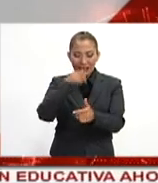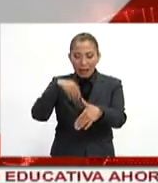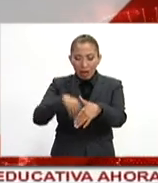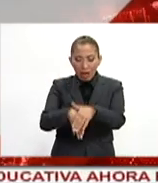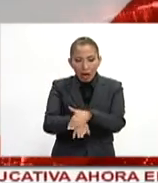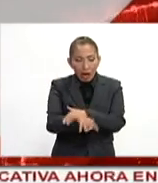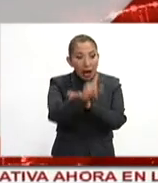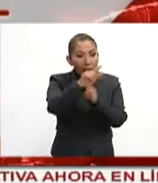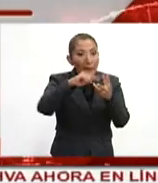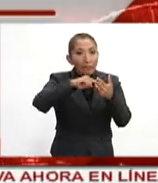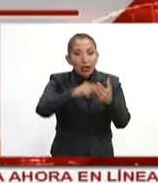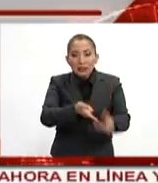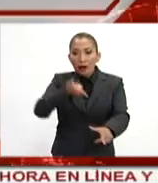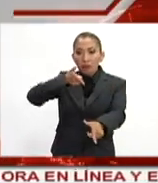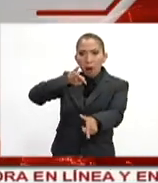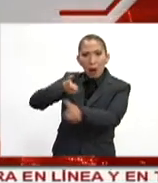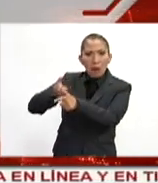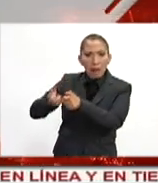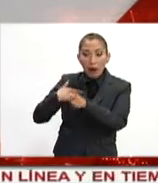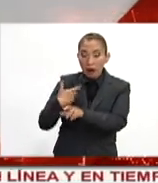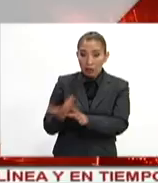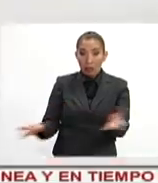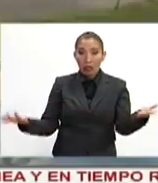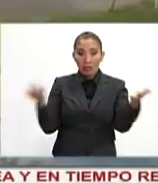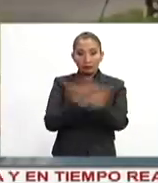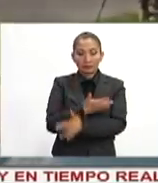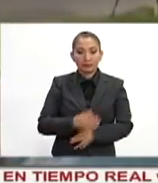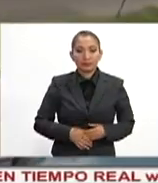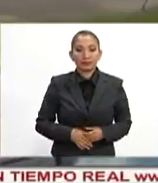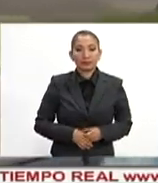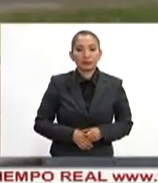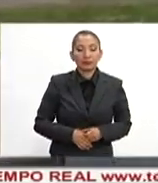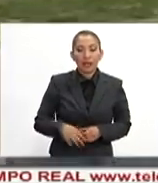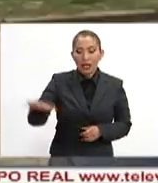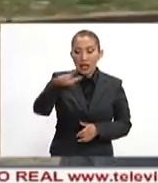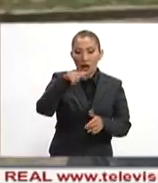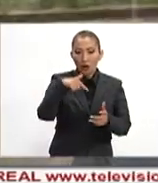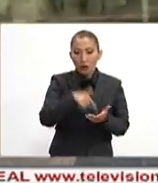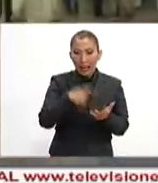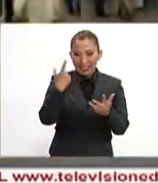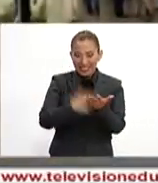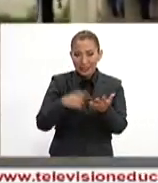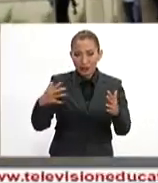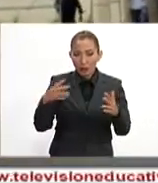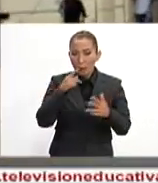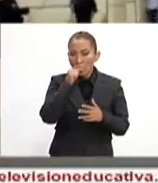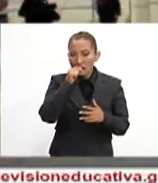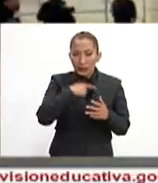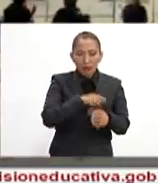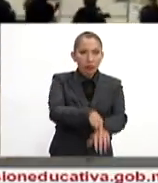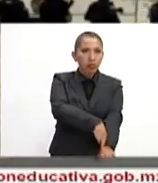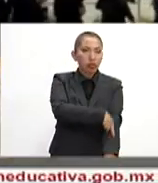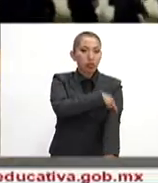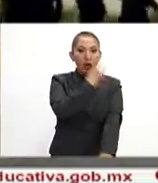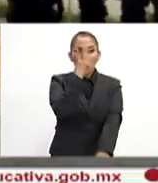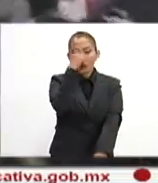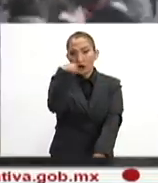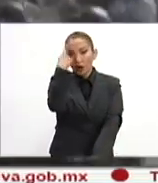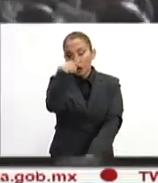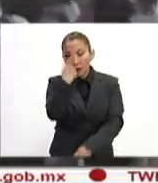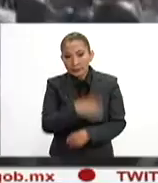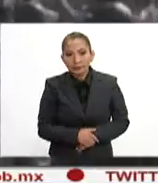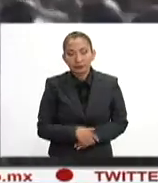cuando se da esta primera situación de confrontación. El campo de batalla entre internos y policía se prolongó por más de 4